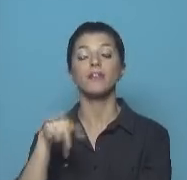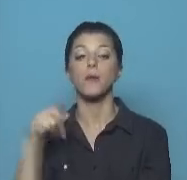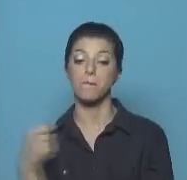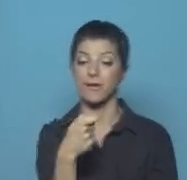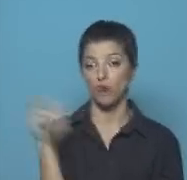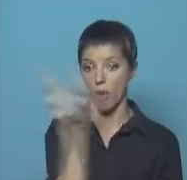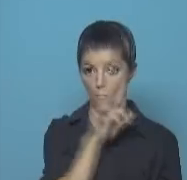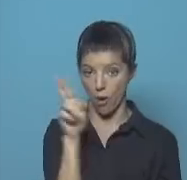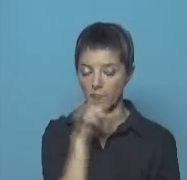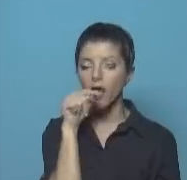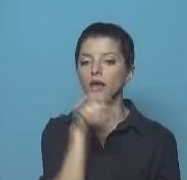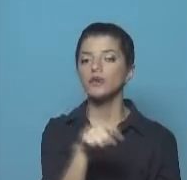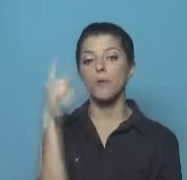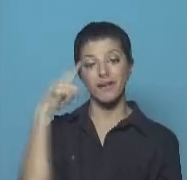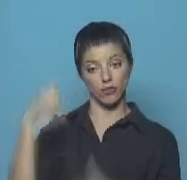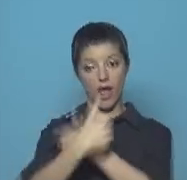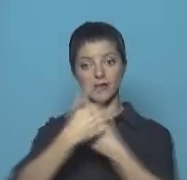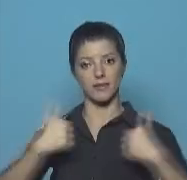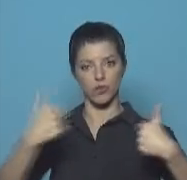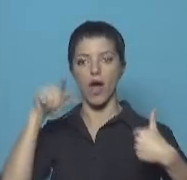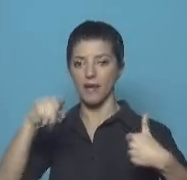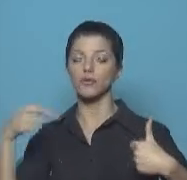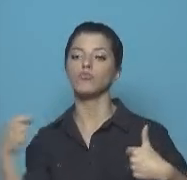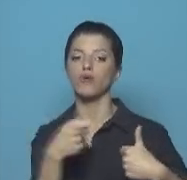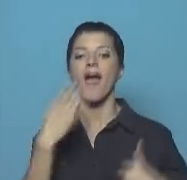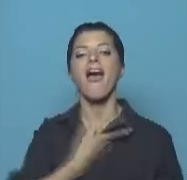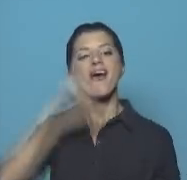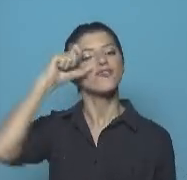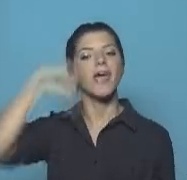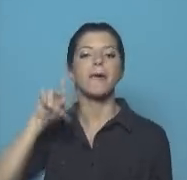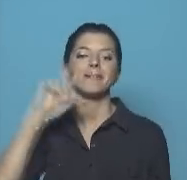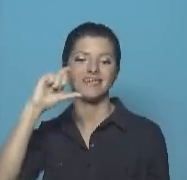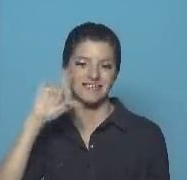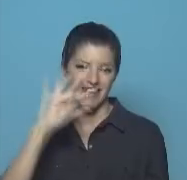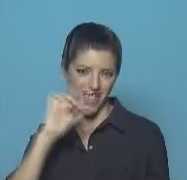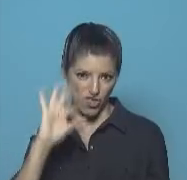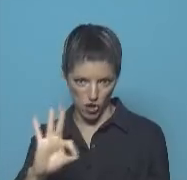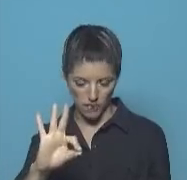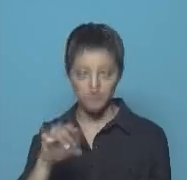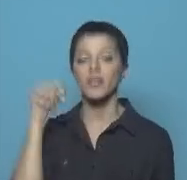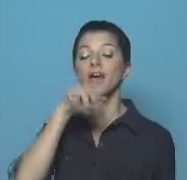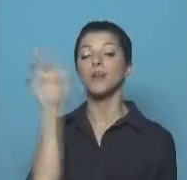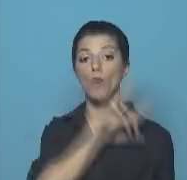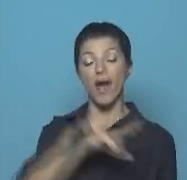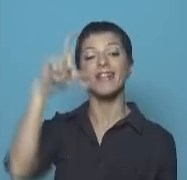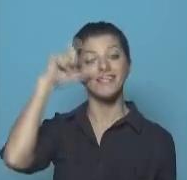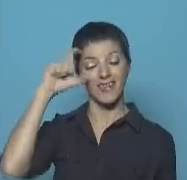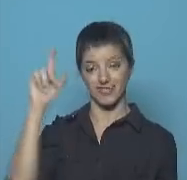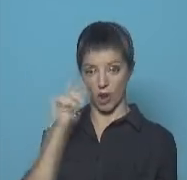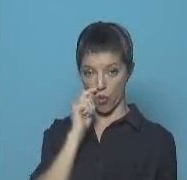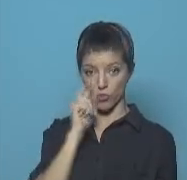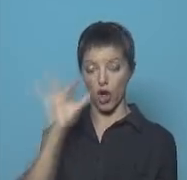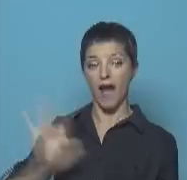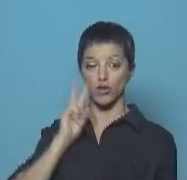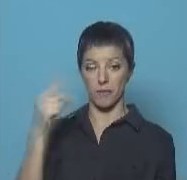fue considerado por el tribunal como femicidio. Ángeles desapareció el 10 de junio de 2013 y al